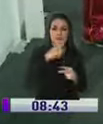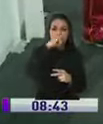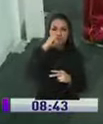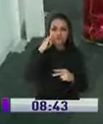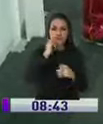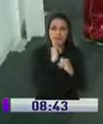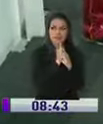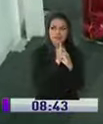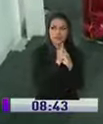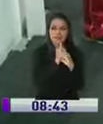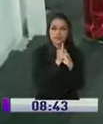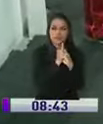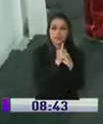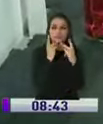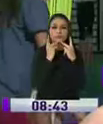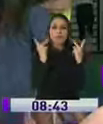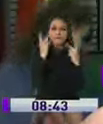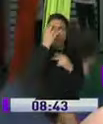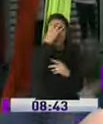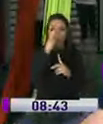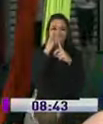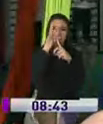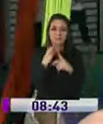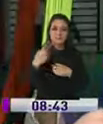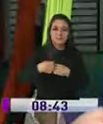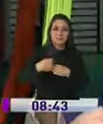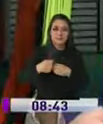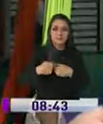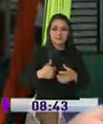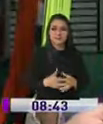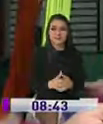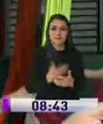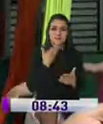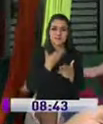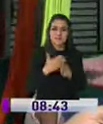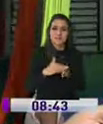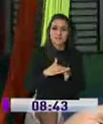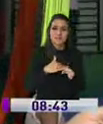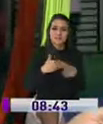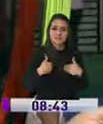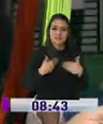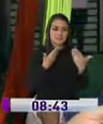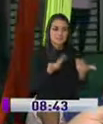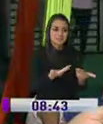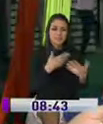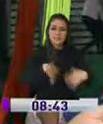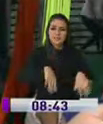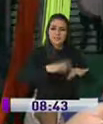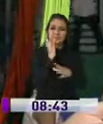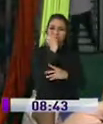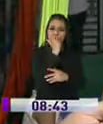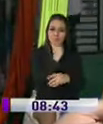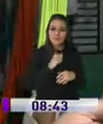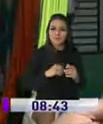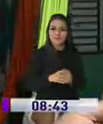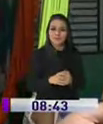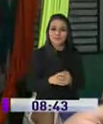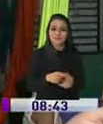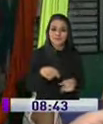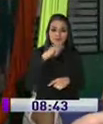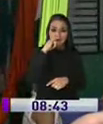Fiscal de Educación Especial. Y estamos muy agradecidos de la invitación que Flex and Art nos ha hecho a nosotros para agasajar a nuestros